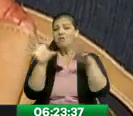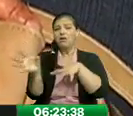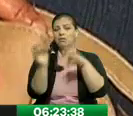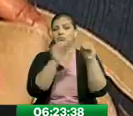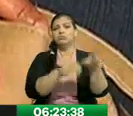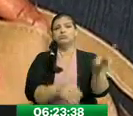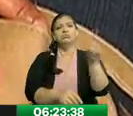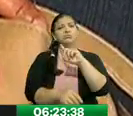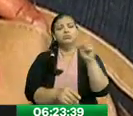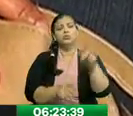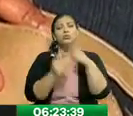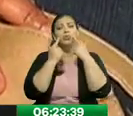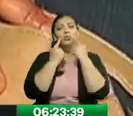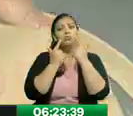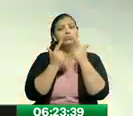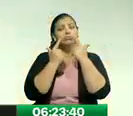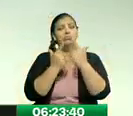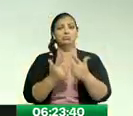César Saone.